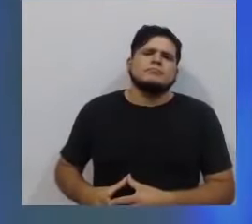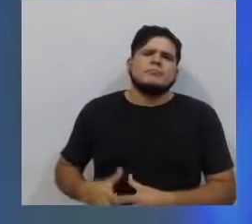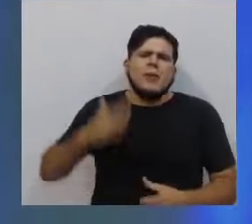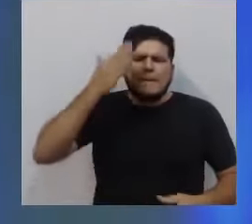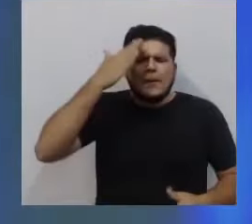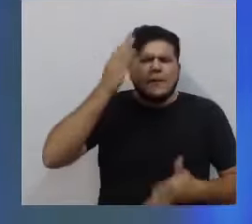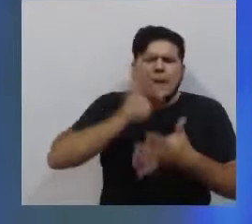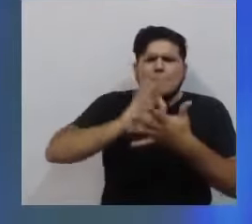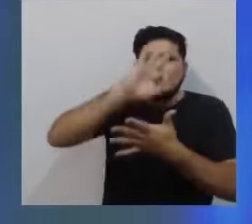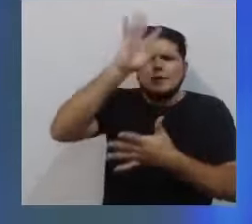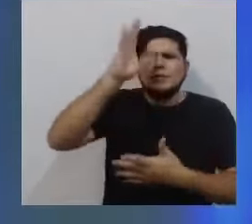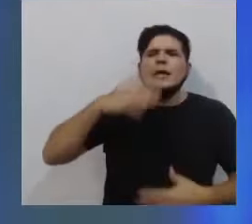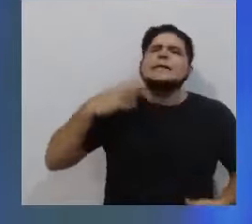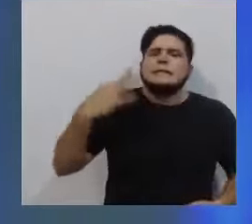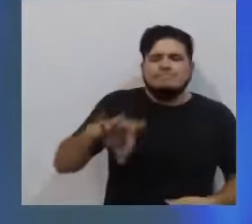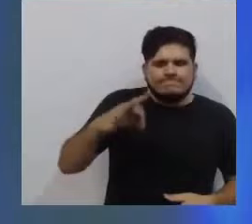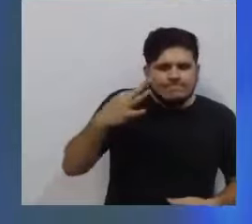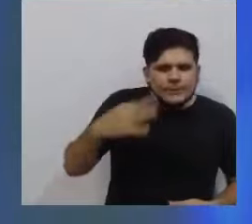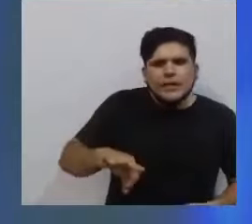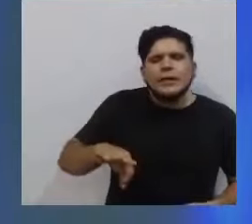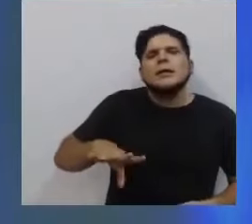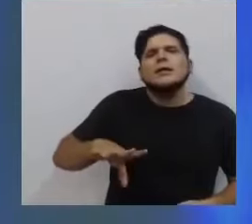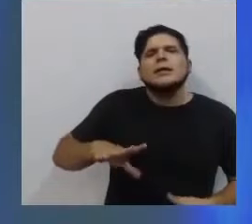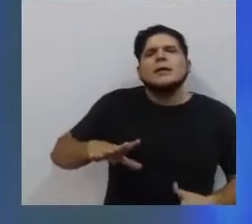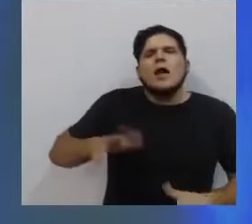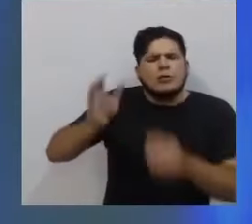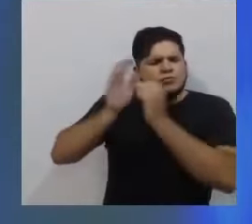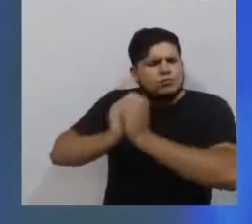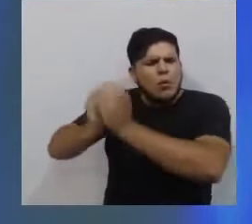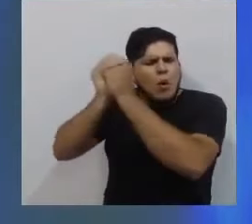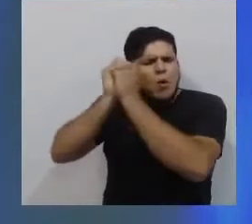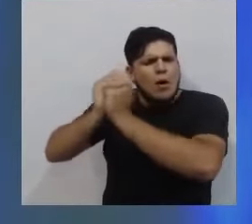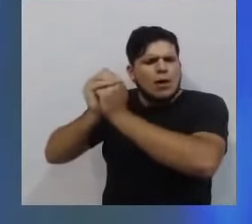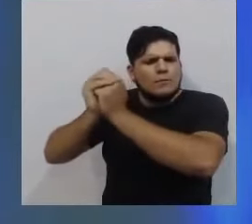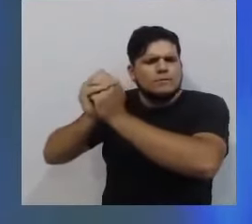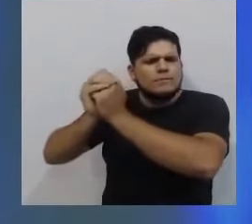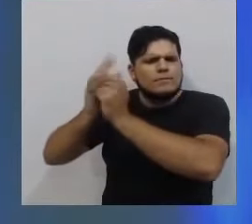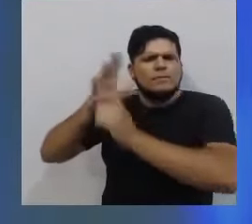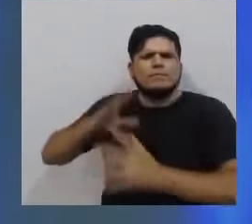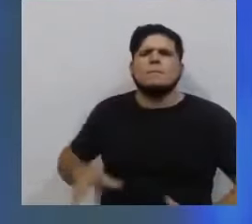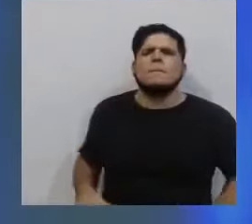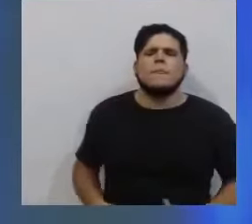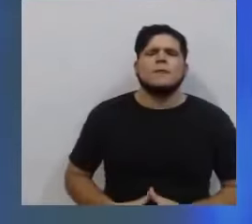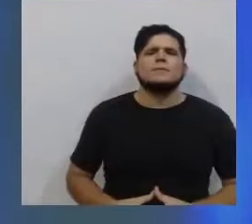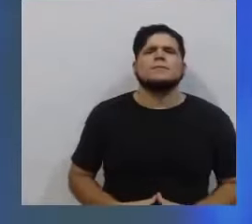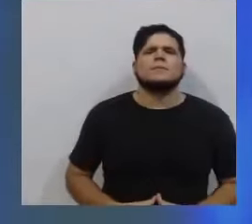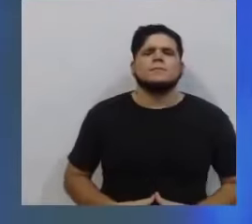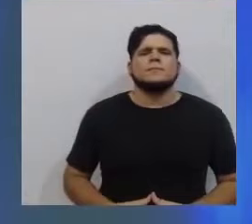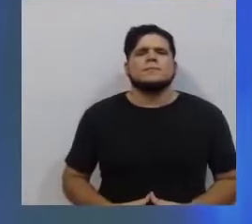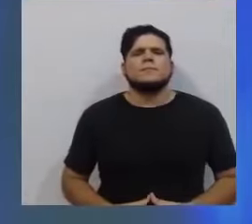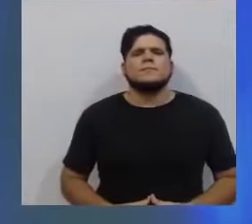no me has así aún un repaso de la historia y veía como dios había